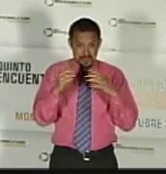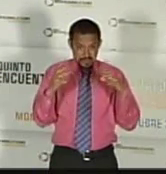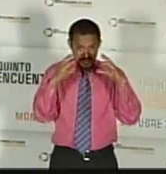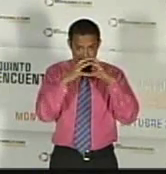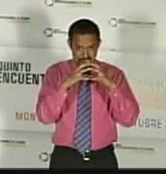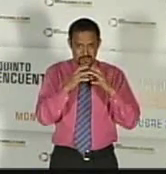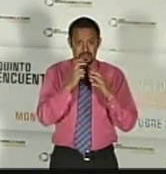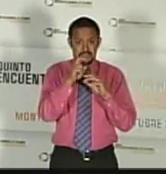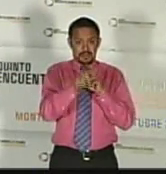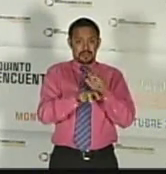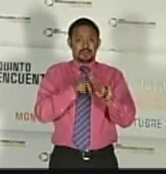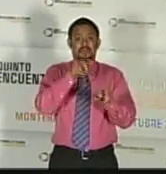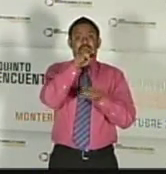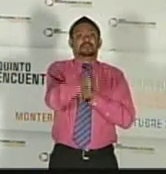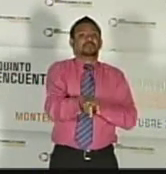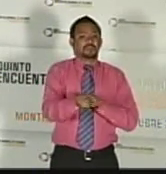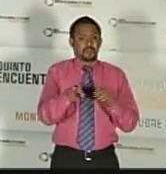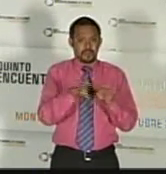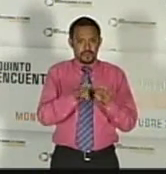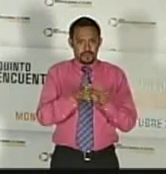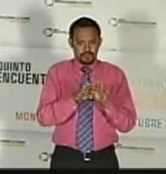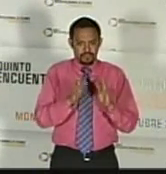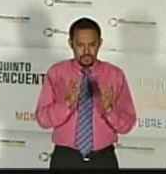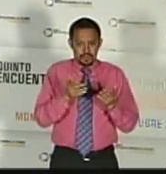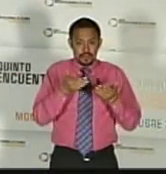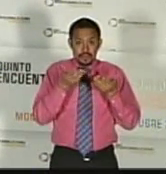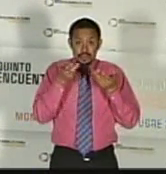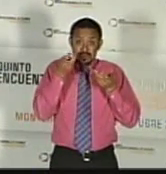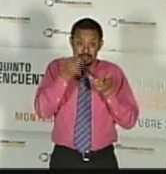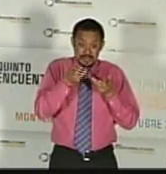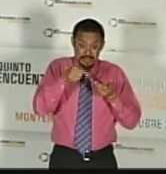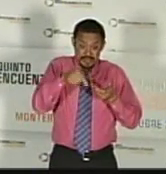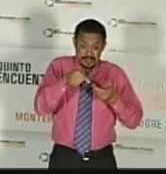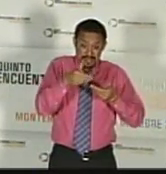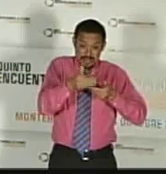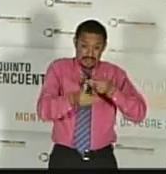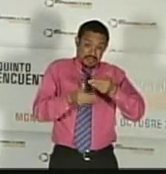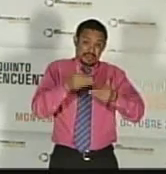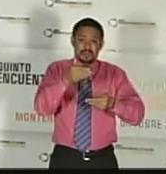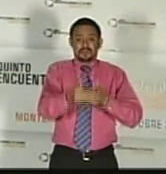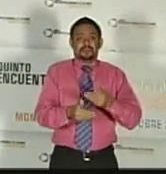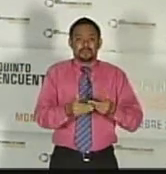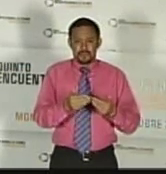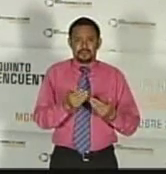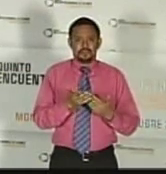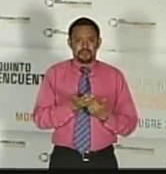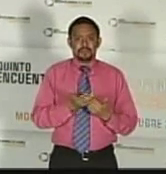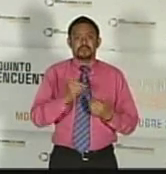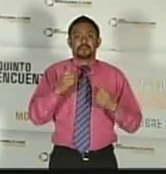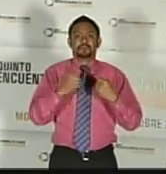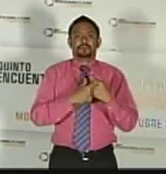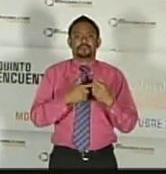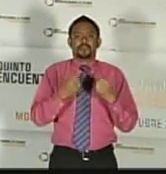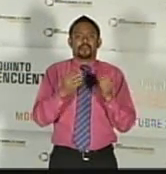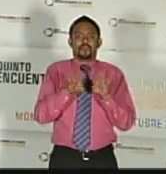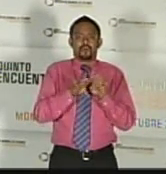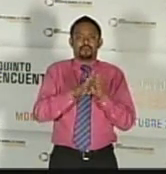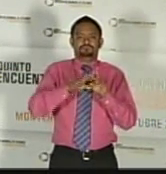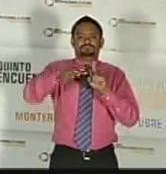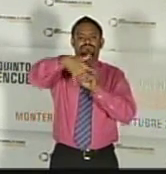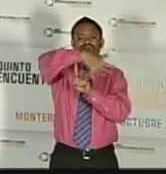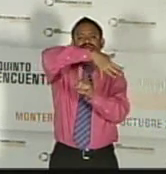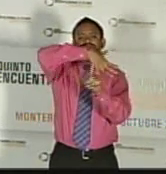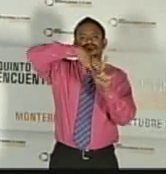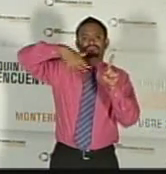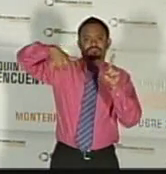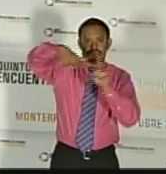el salto como el siguiente estadio de la evolución, que es que la nósfera o la